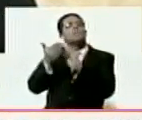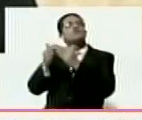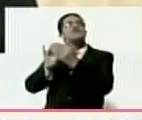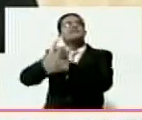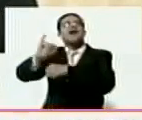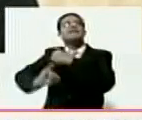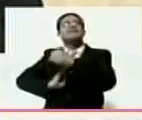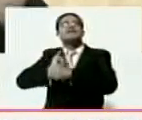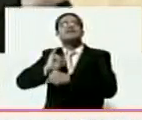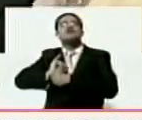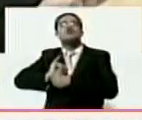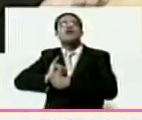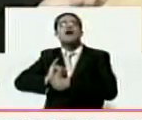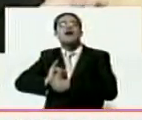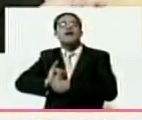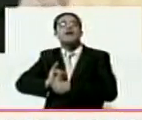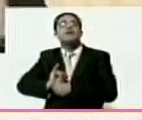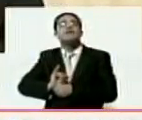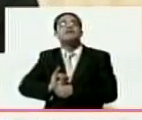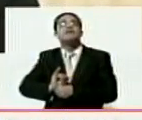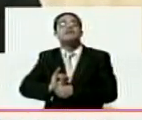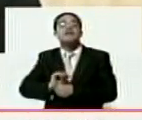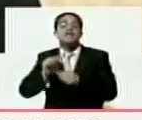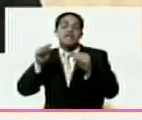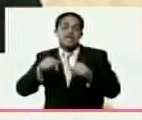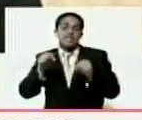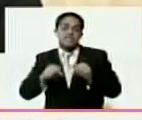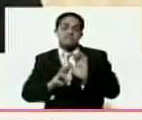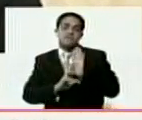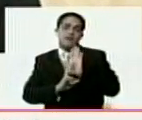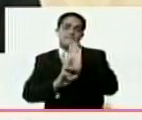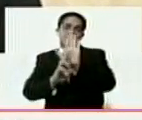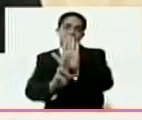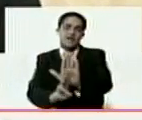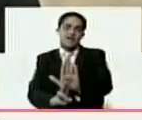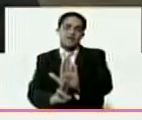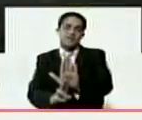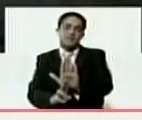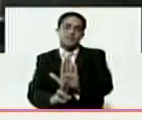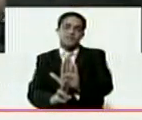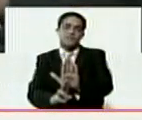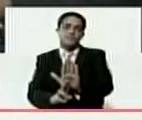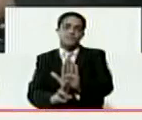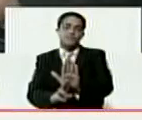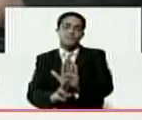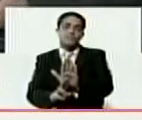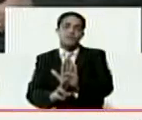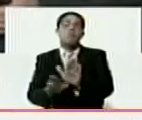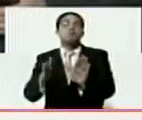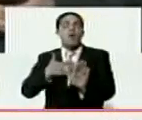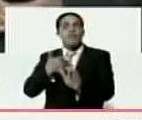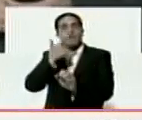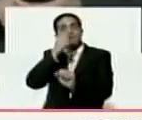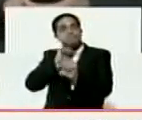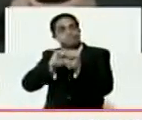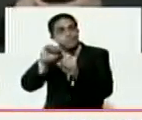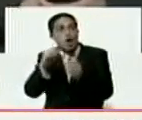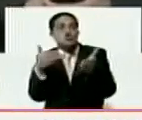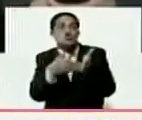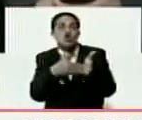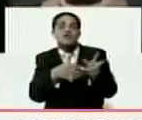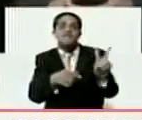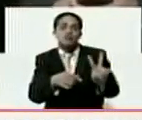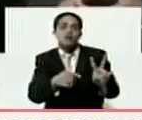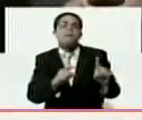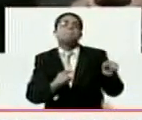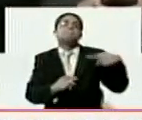internacional y que está aquí representada pueda neutralizar y prevenir hoy contra Venezuela,